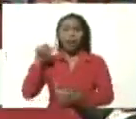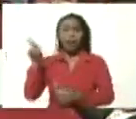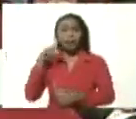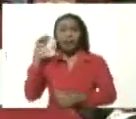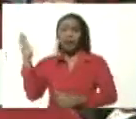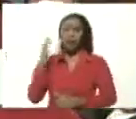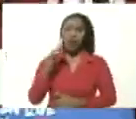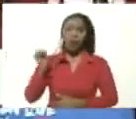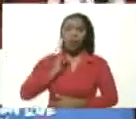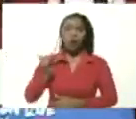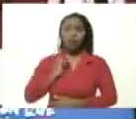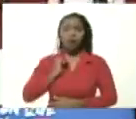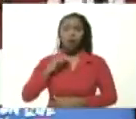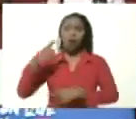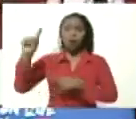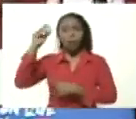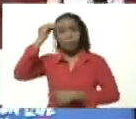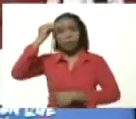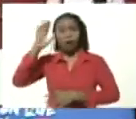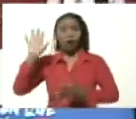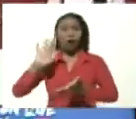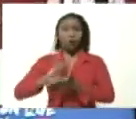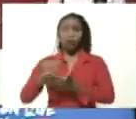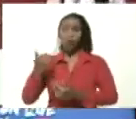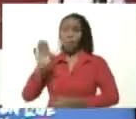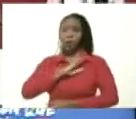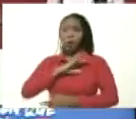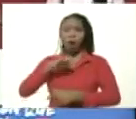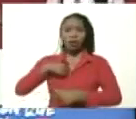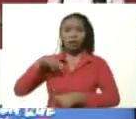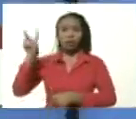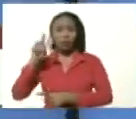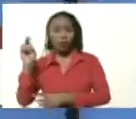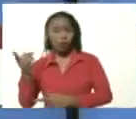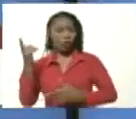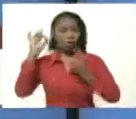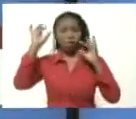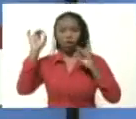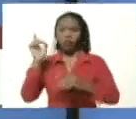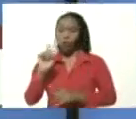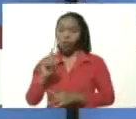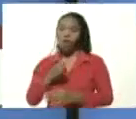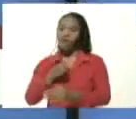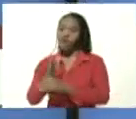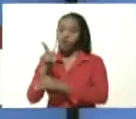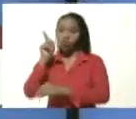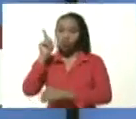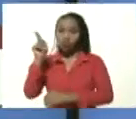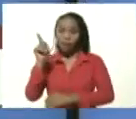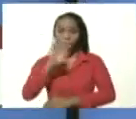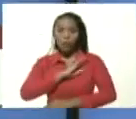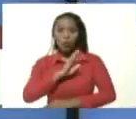un colonialista a pensar que nosotros somos colonia de ellos. Vaya usted, no te lo digo,